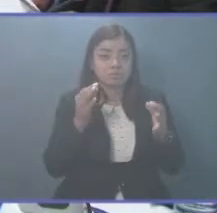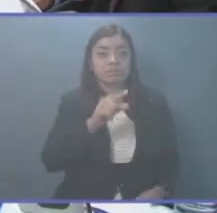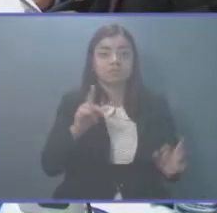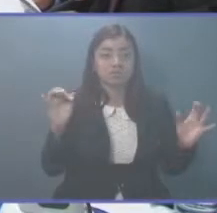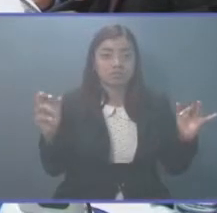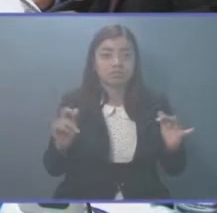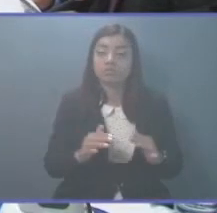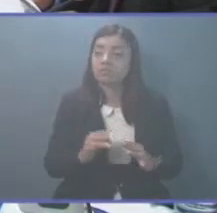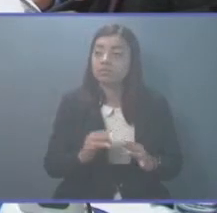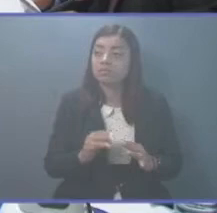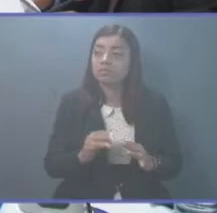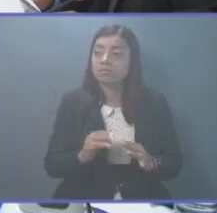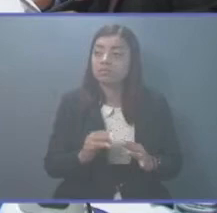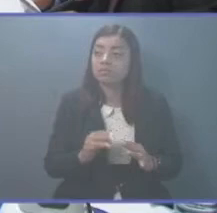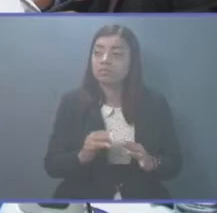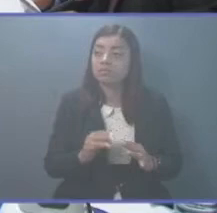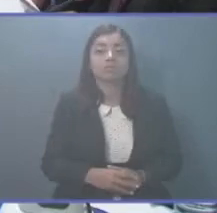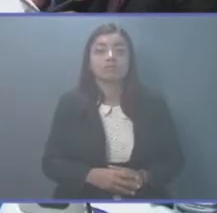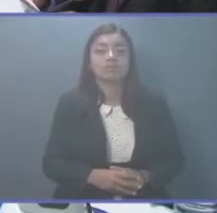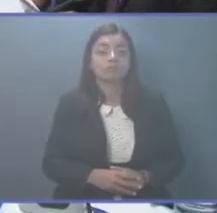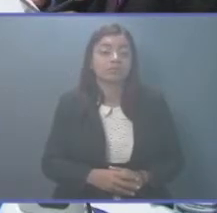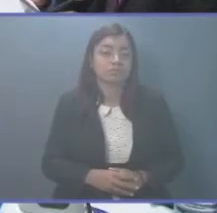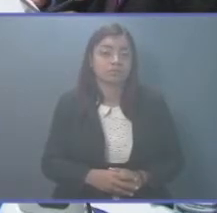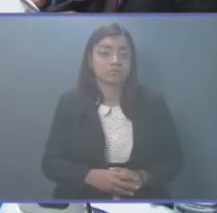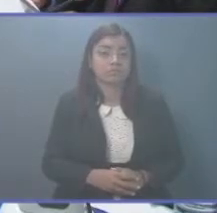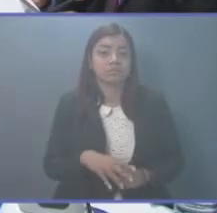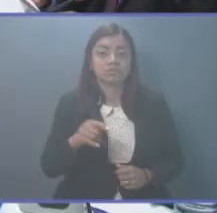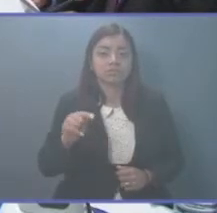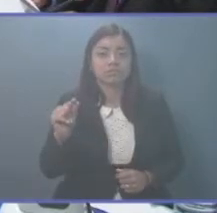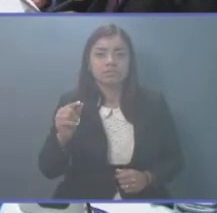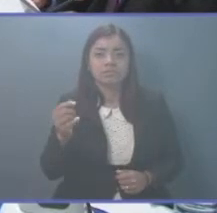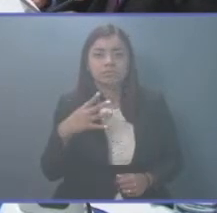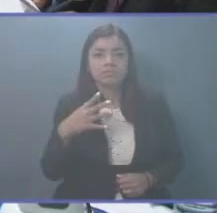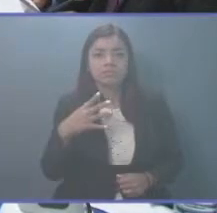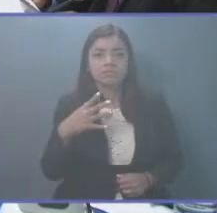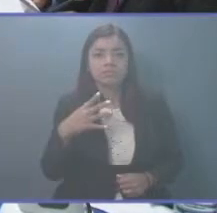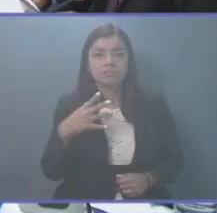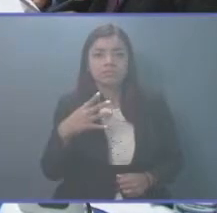reunión. Sí, el hecho, perdón, sí, licenciada.